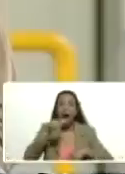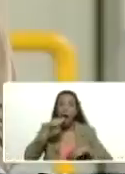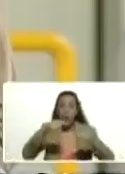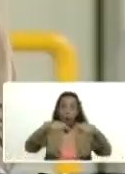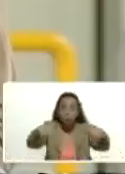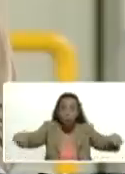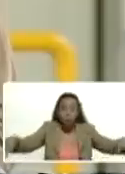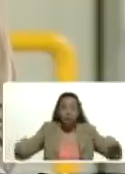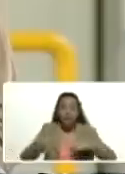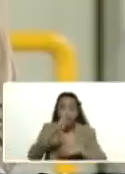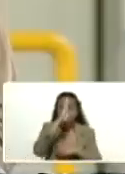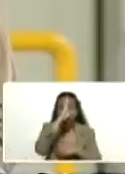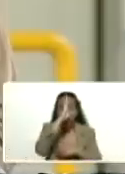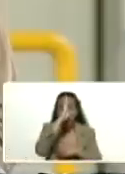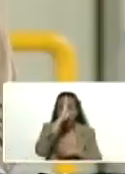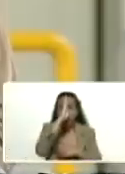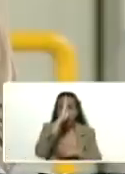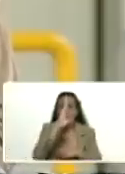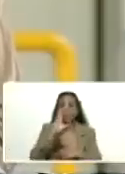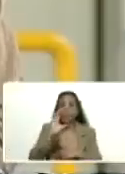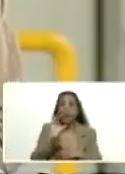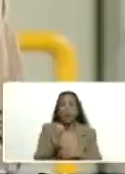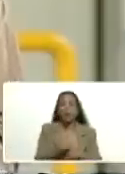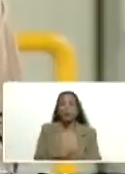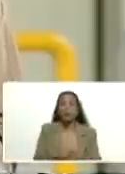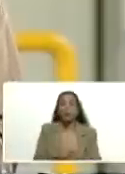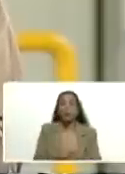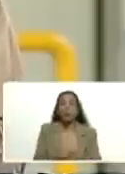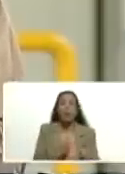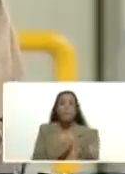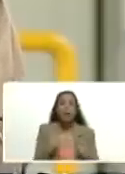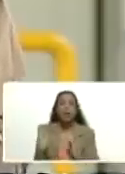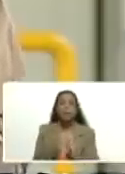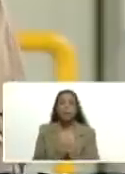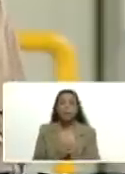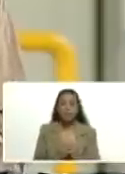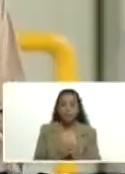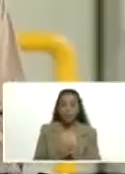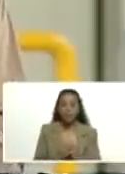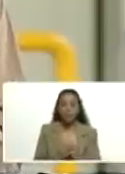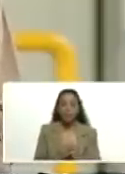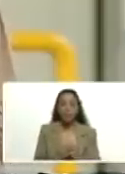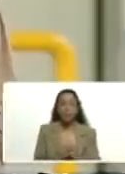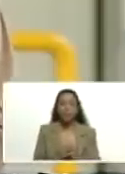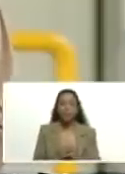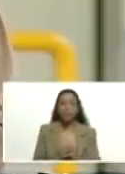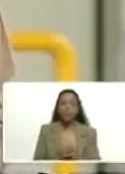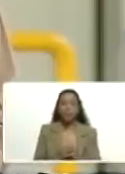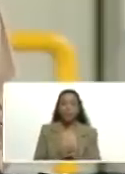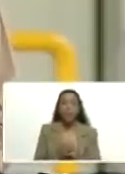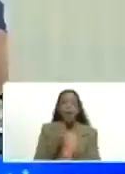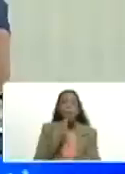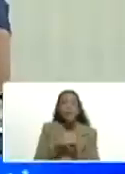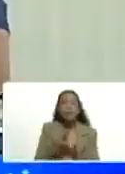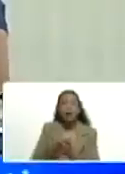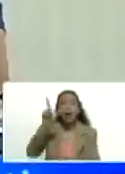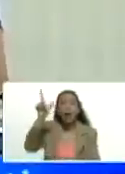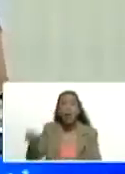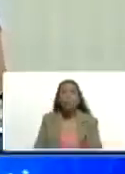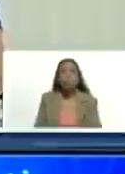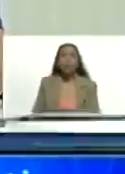de Barinas, Boconó, Tucupido. ¿Cómo es este plan? Vamos a que lo explique el propio proponente, Loyo.